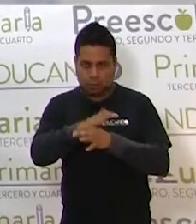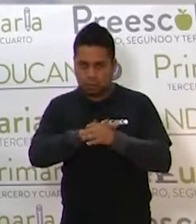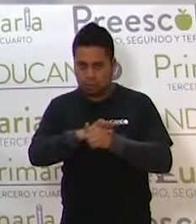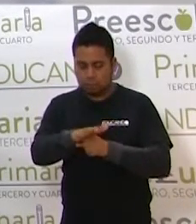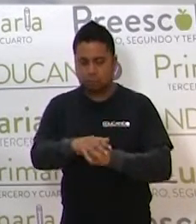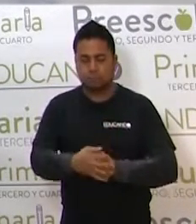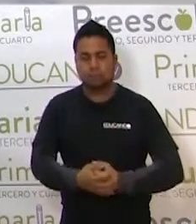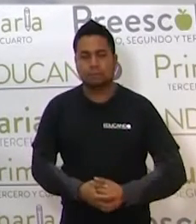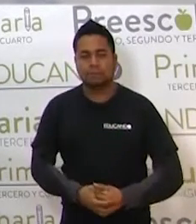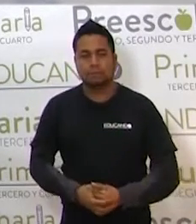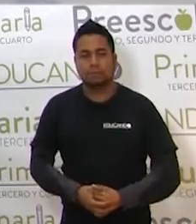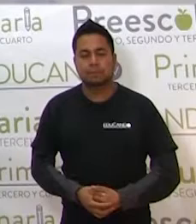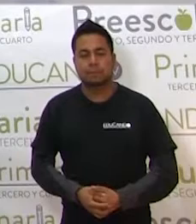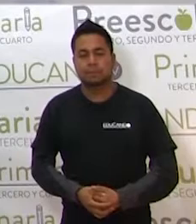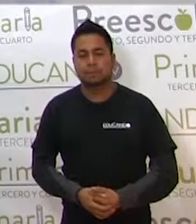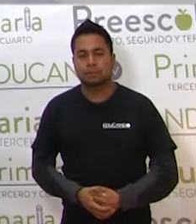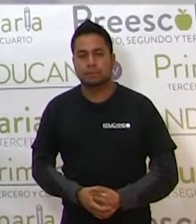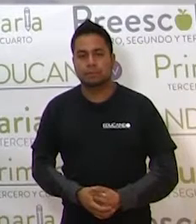bien